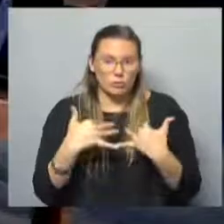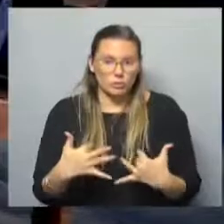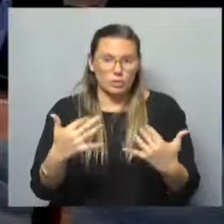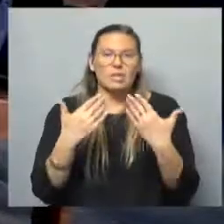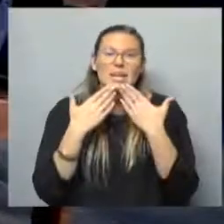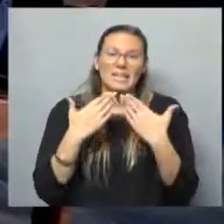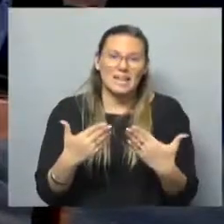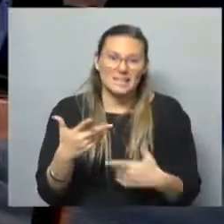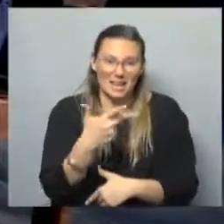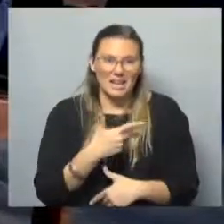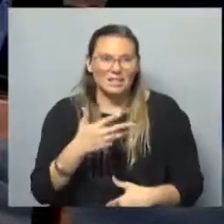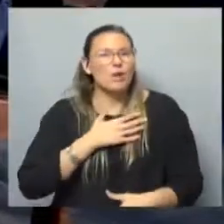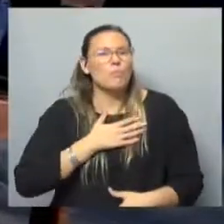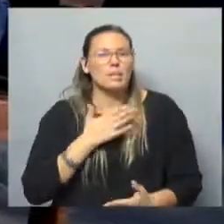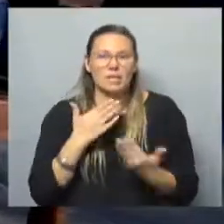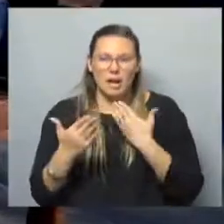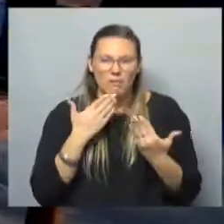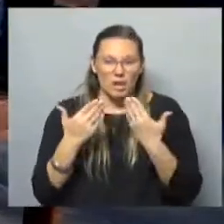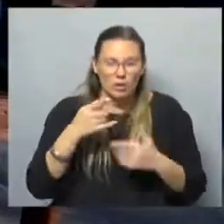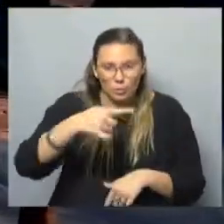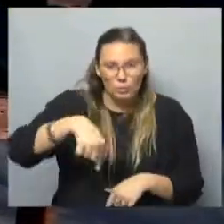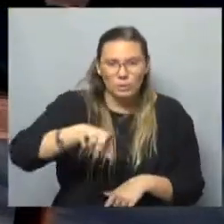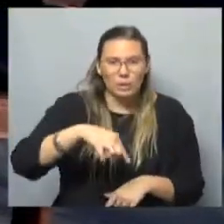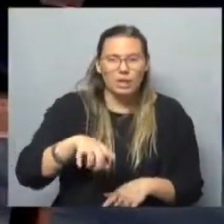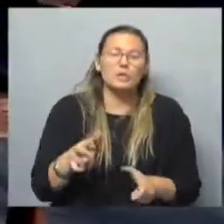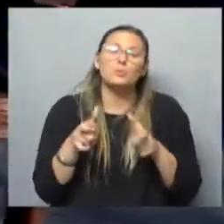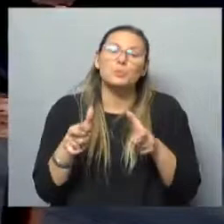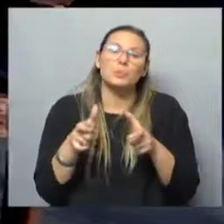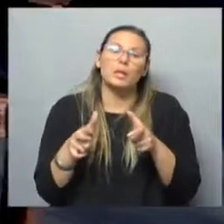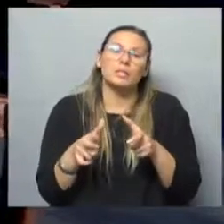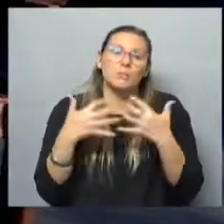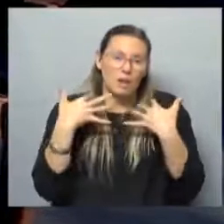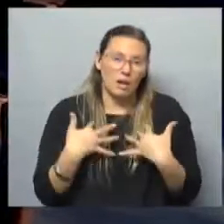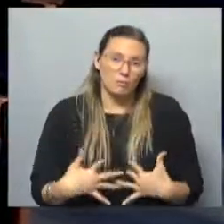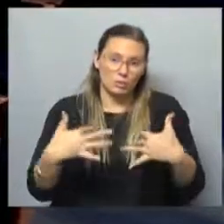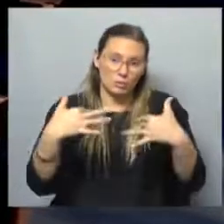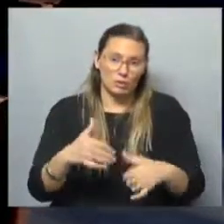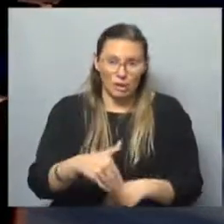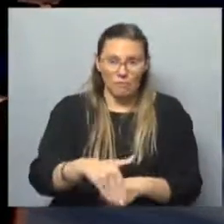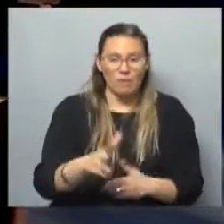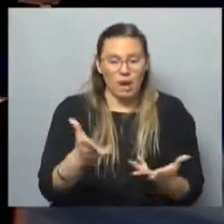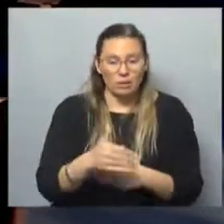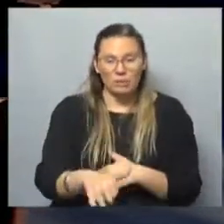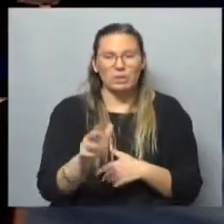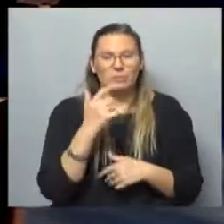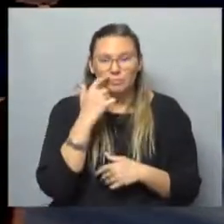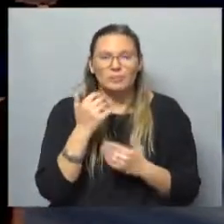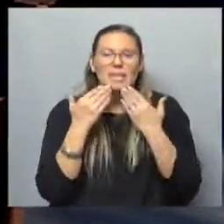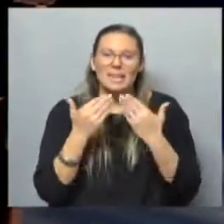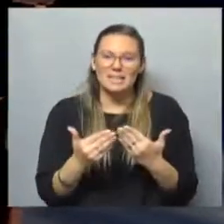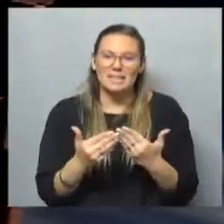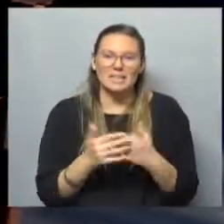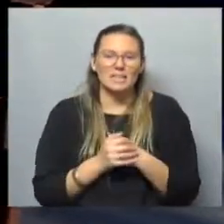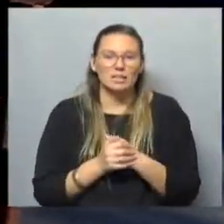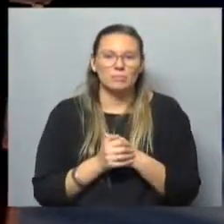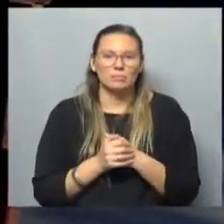gracias, chicas. Un placer estos minutos con ustedes. Éxitos para todas las funciones que vienen de ahora en adelante. Muchas gracias.